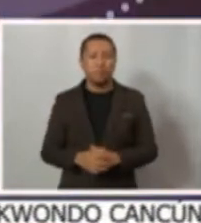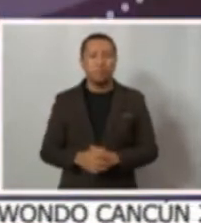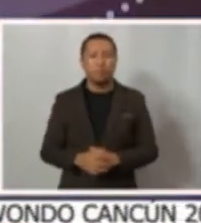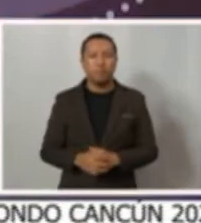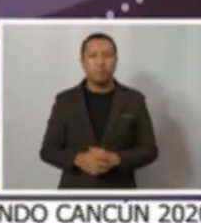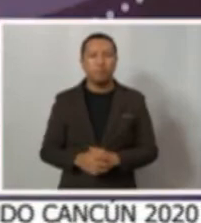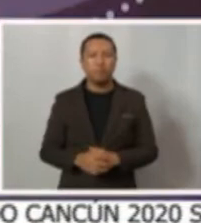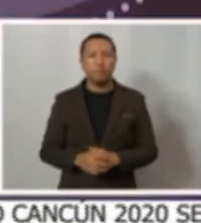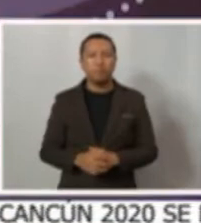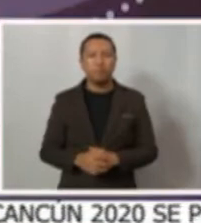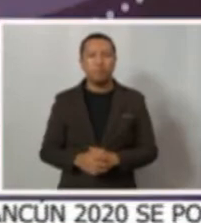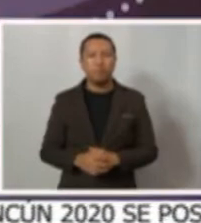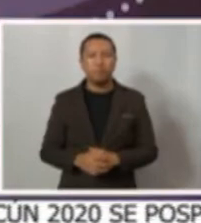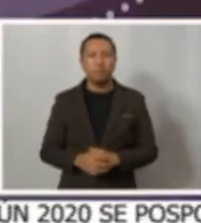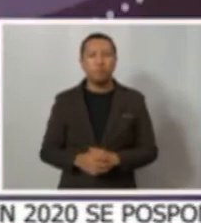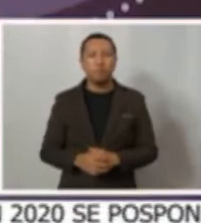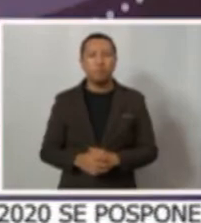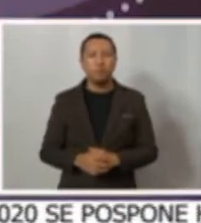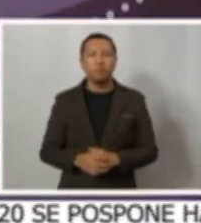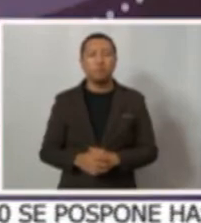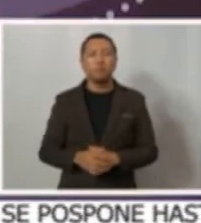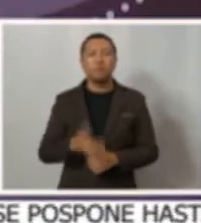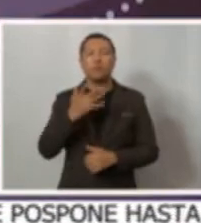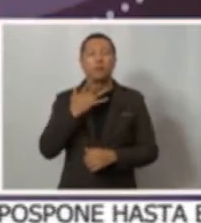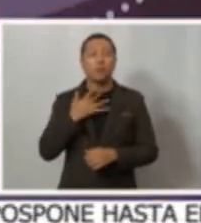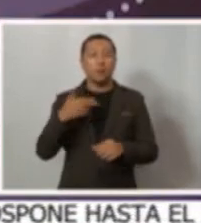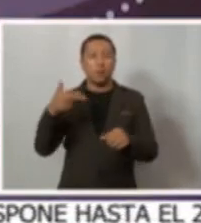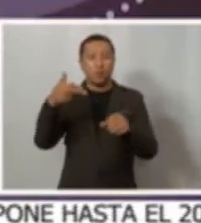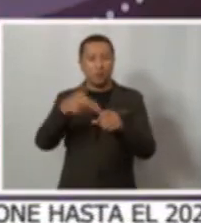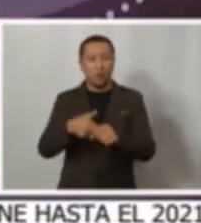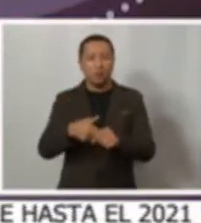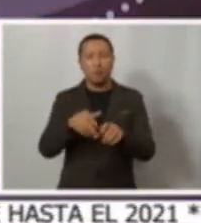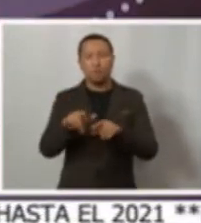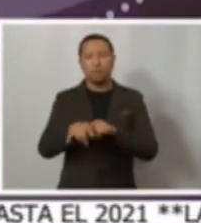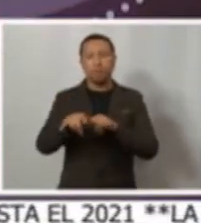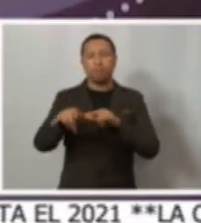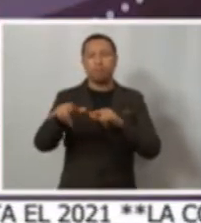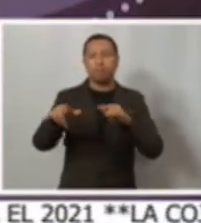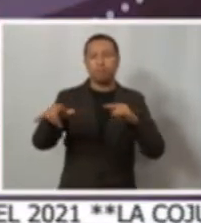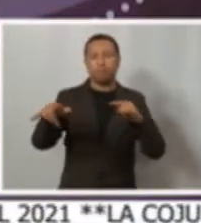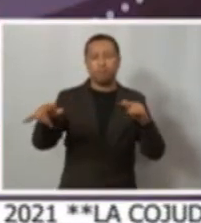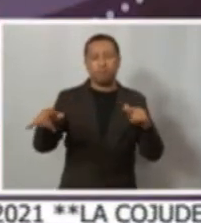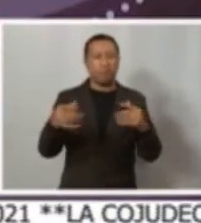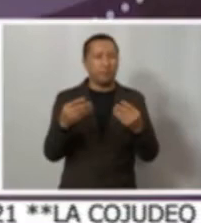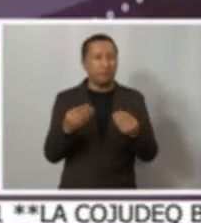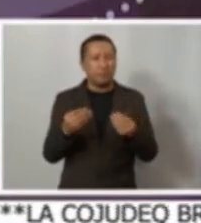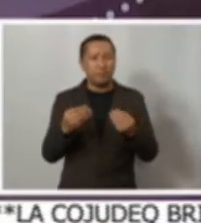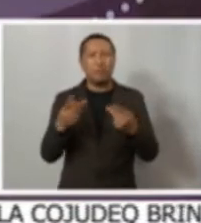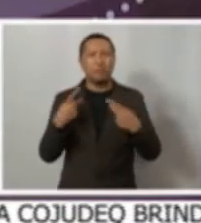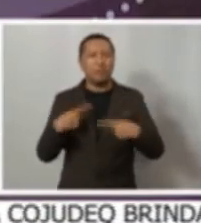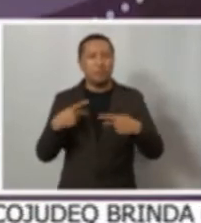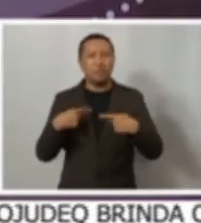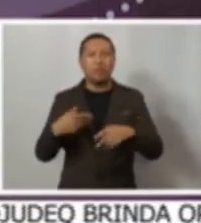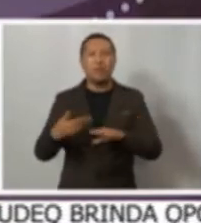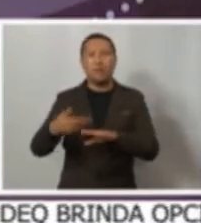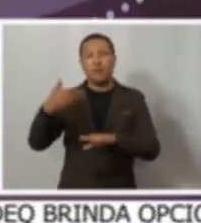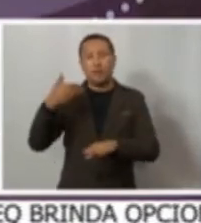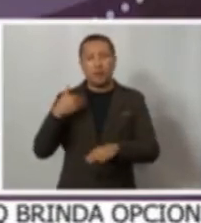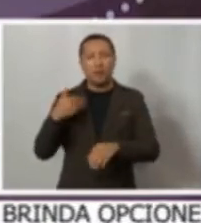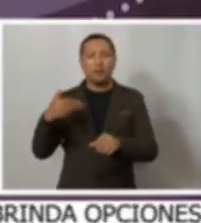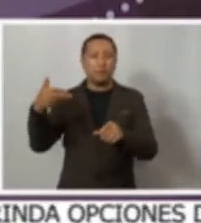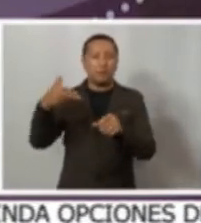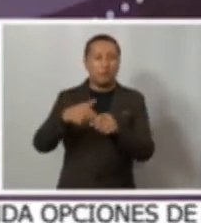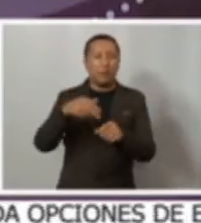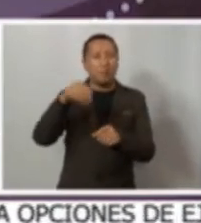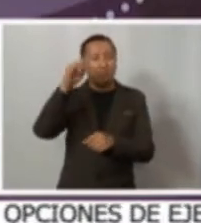También hubieron filas largas de vehículos en gasolineras de Playa del Carmen por la llegada del huracán Delta. Automovilistas se previnieron ante un posible